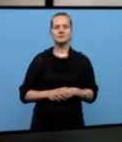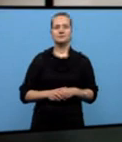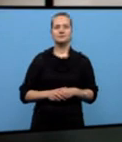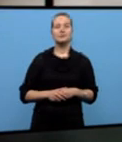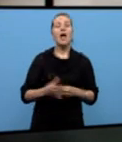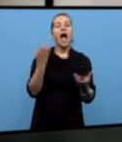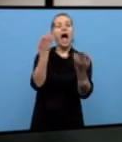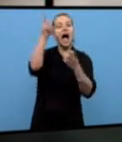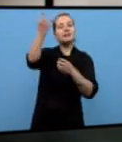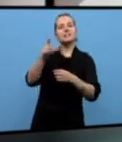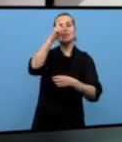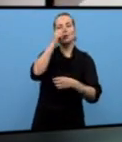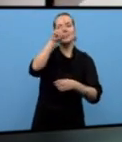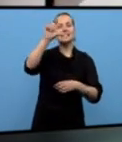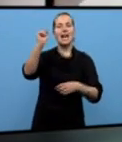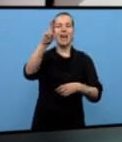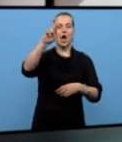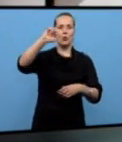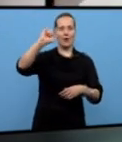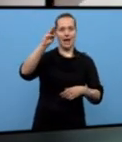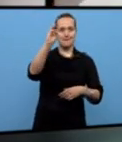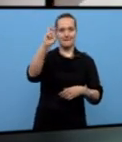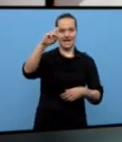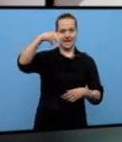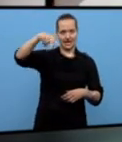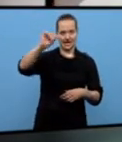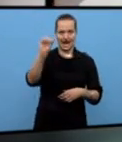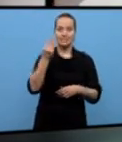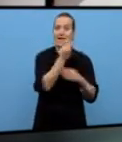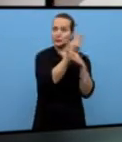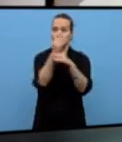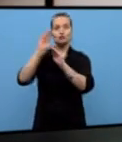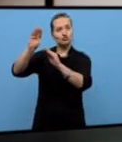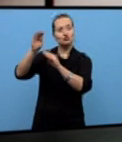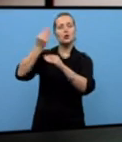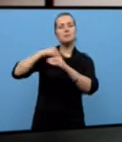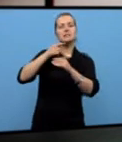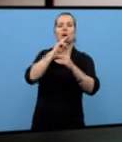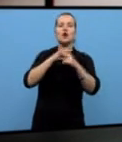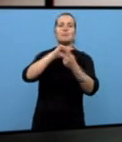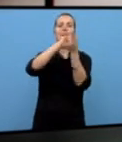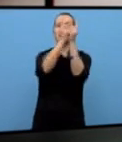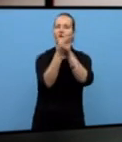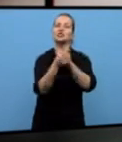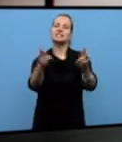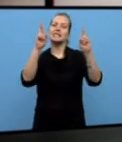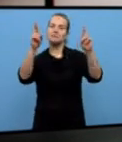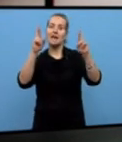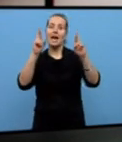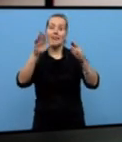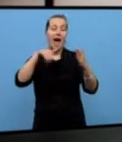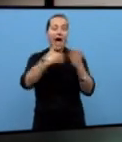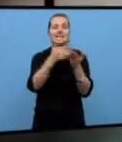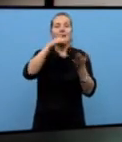A artista lucense Laura Pernás expón a súa obra Metamorfose Esperada na Capela de Santa María ata o 8 de